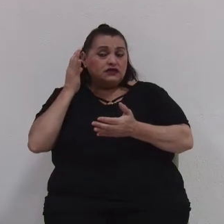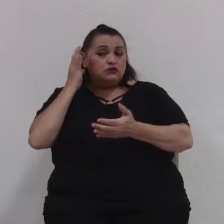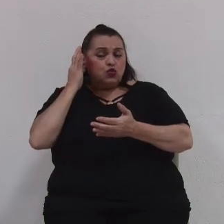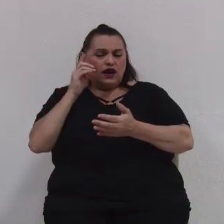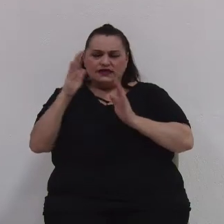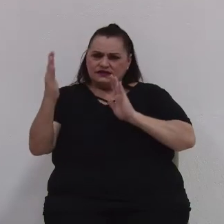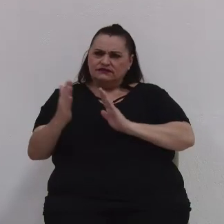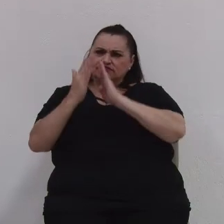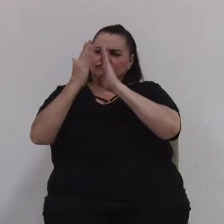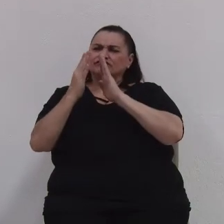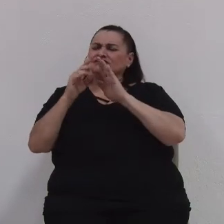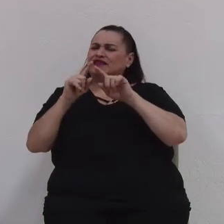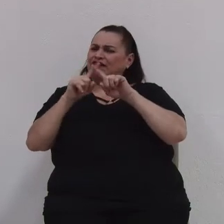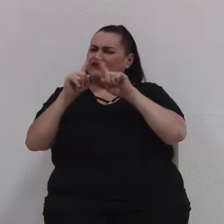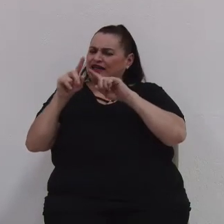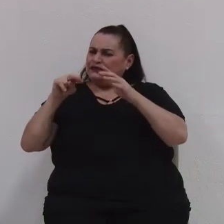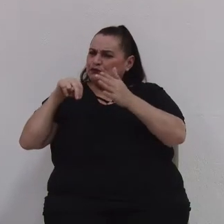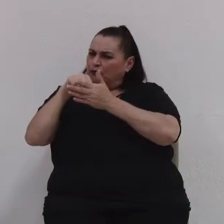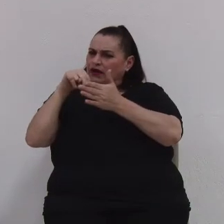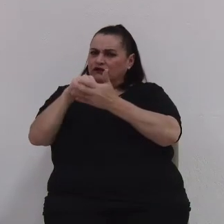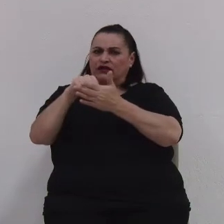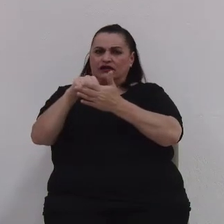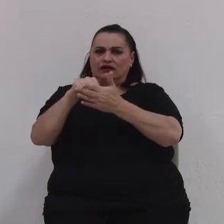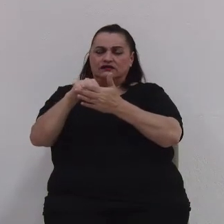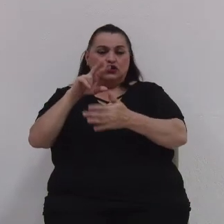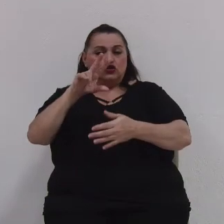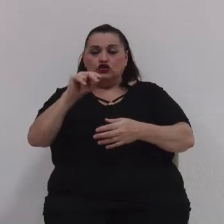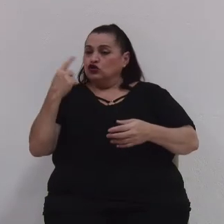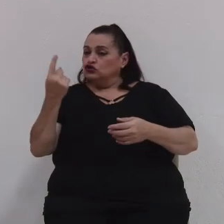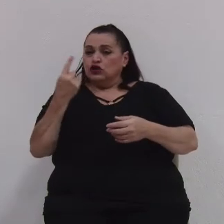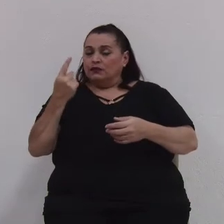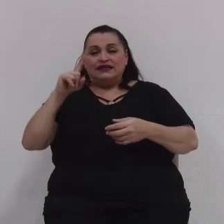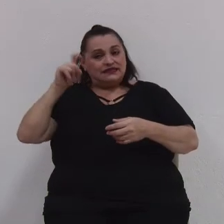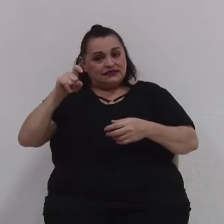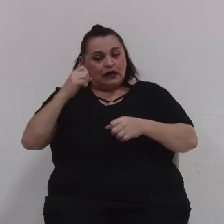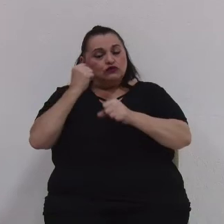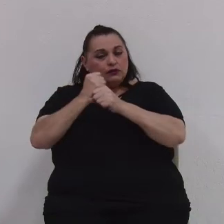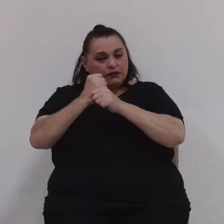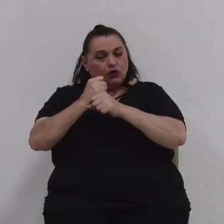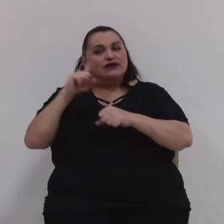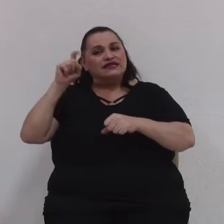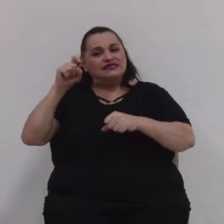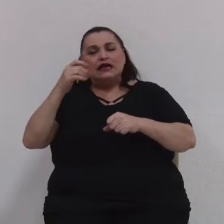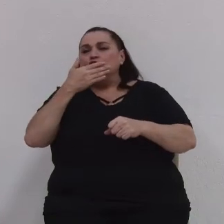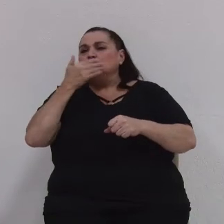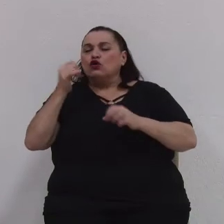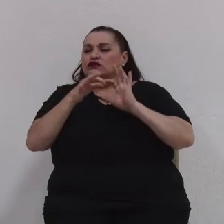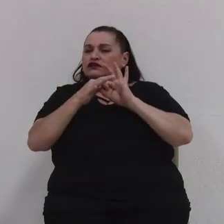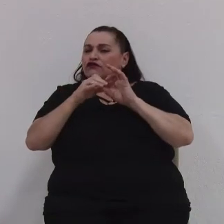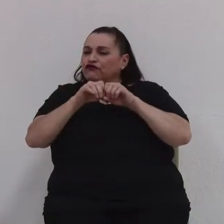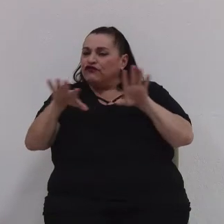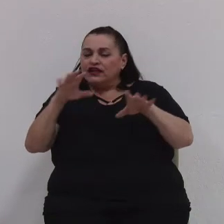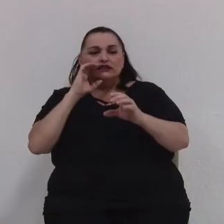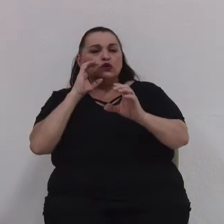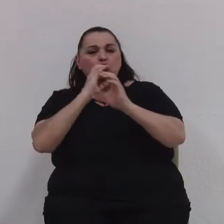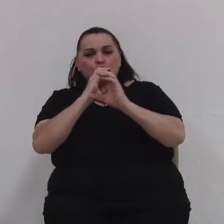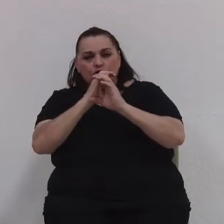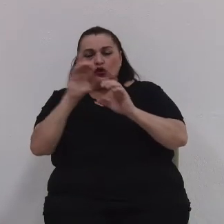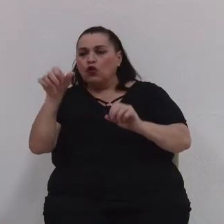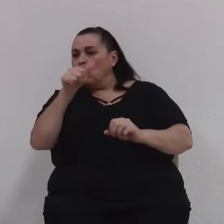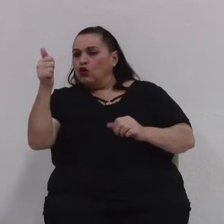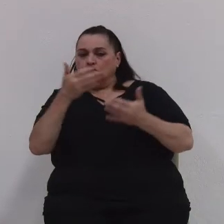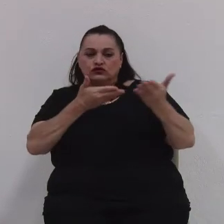una serie de brechas, que no solamente necesitamos el empleo, necesitamos mejores redes de cuidado, necesitamos otros